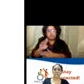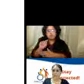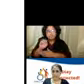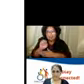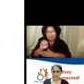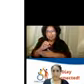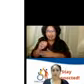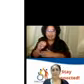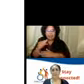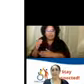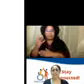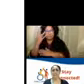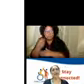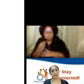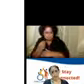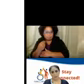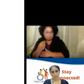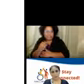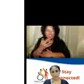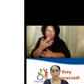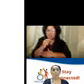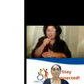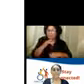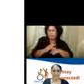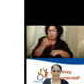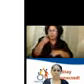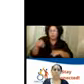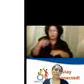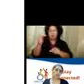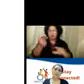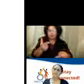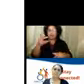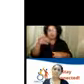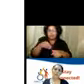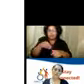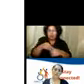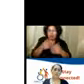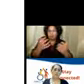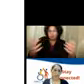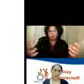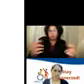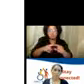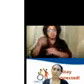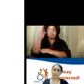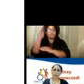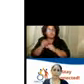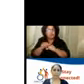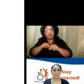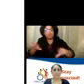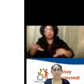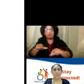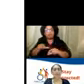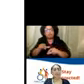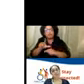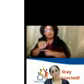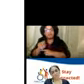su micrófono y se les ha apagado su cámara. El chat no está disponible para asistentes. Sin embargo, los presentadores compartirán